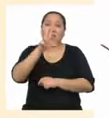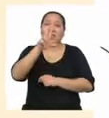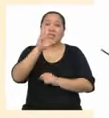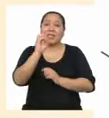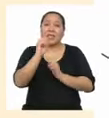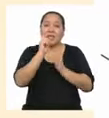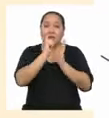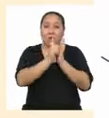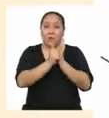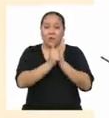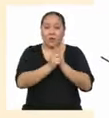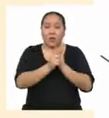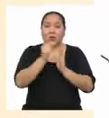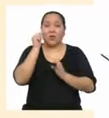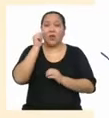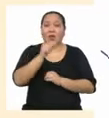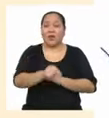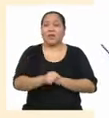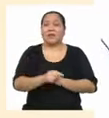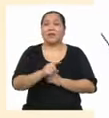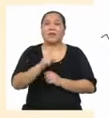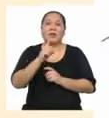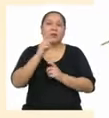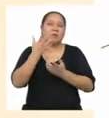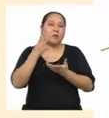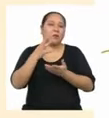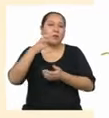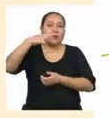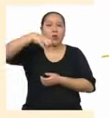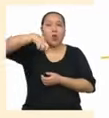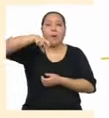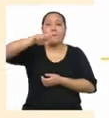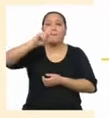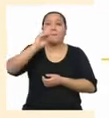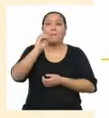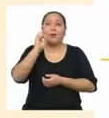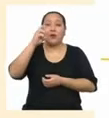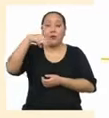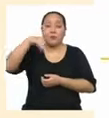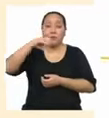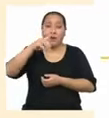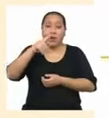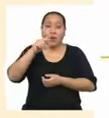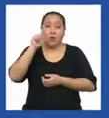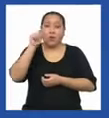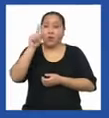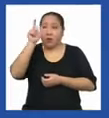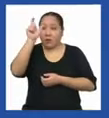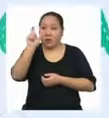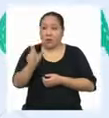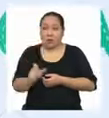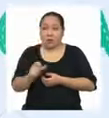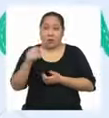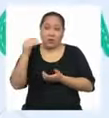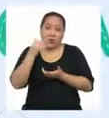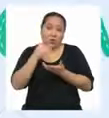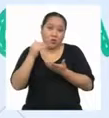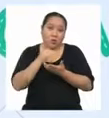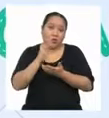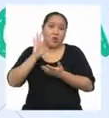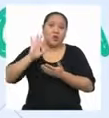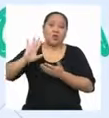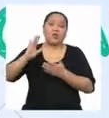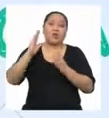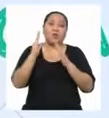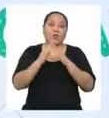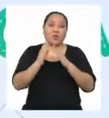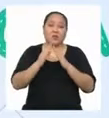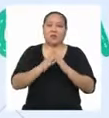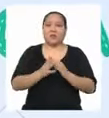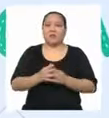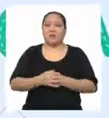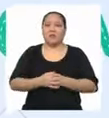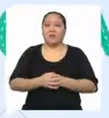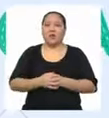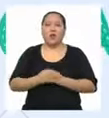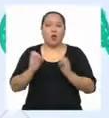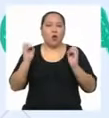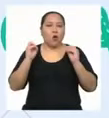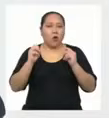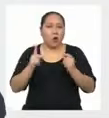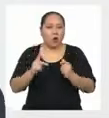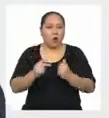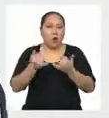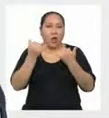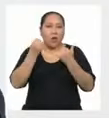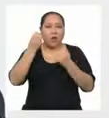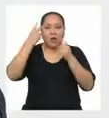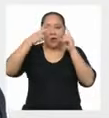Es el promedio Que un estudiante Dedica Al estudio En su casa Muy bien Ahora calculemos La